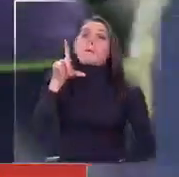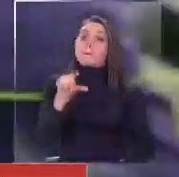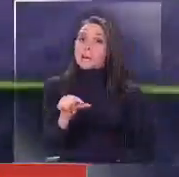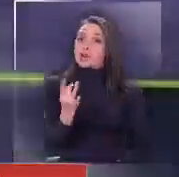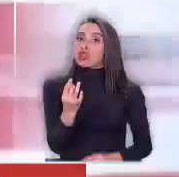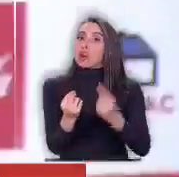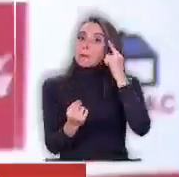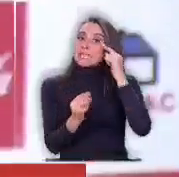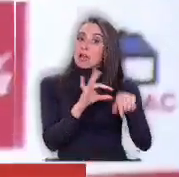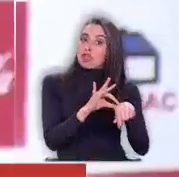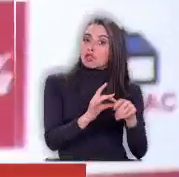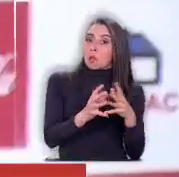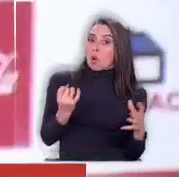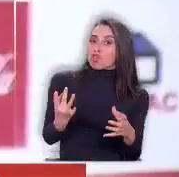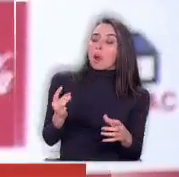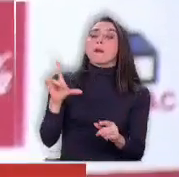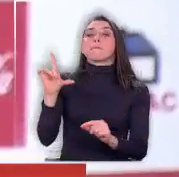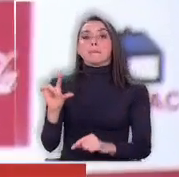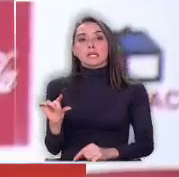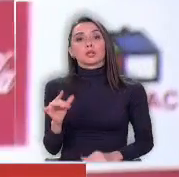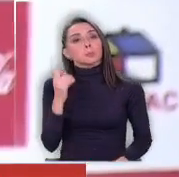esperado. Para mí,